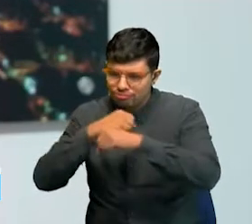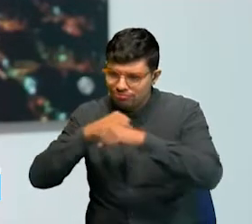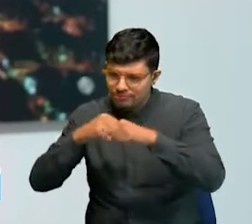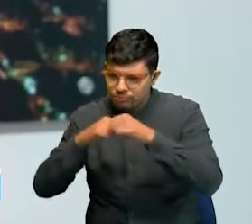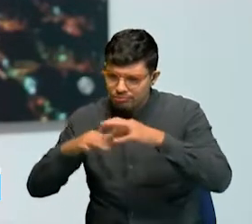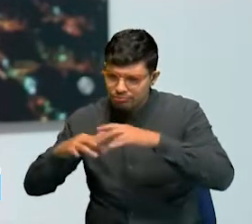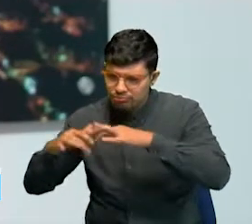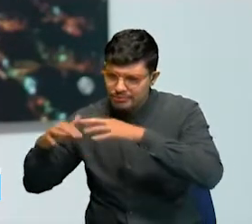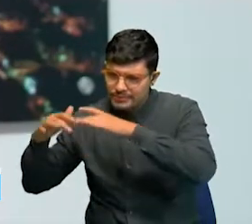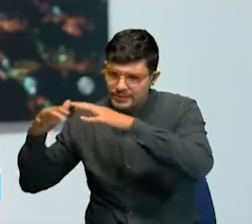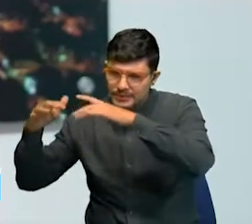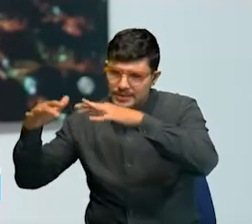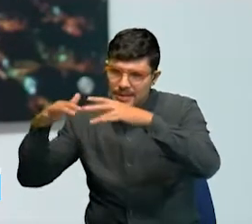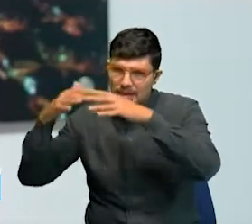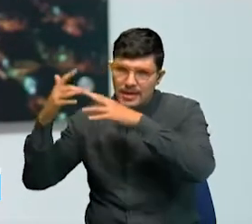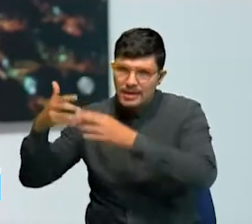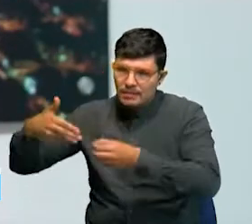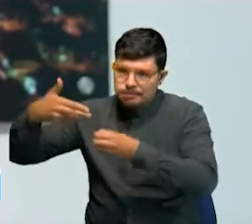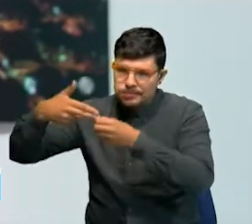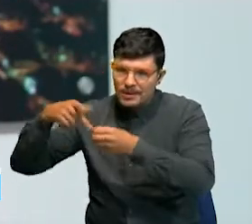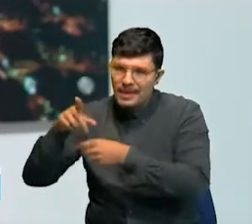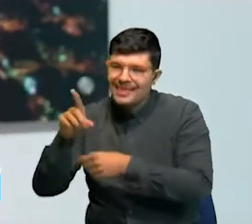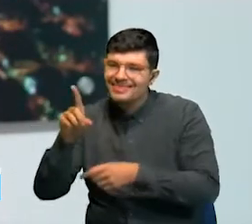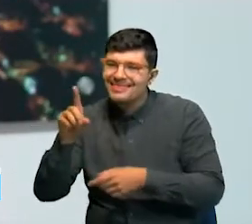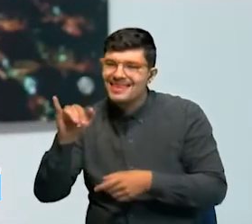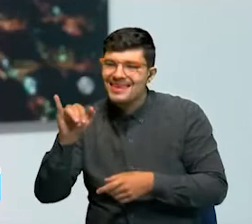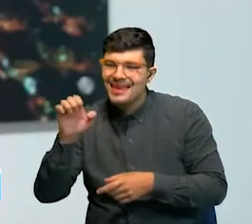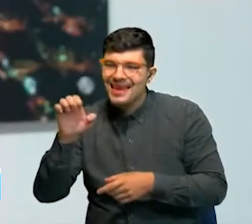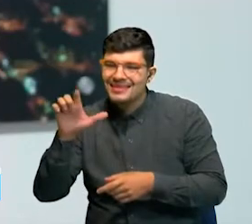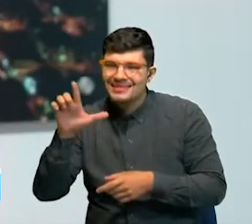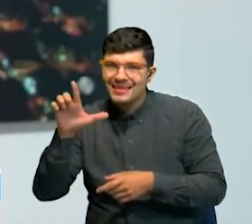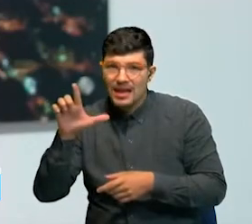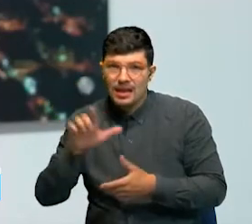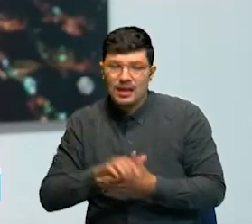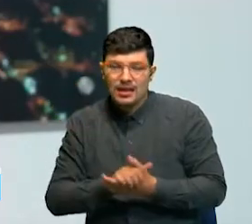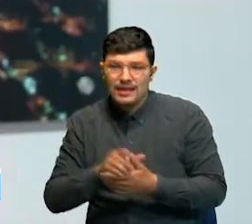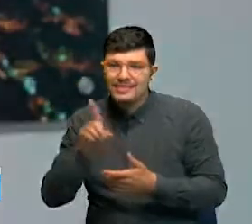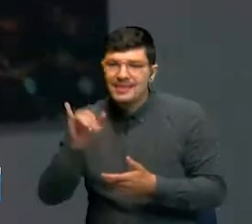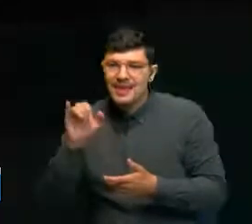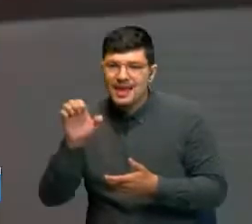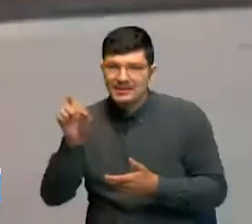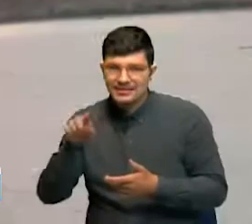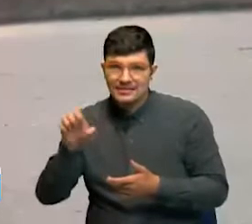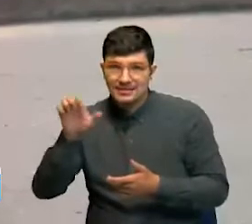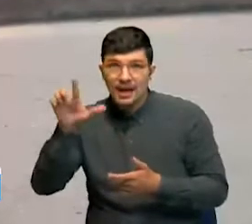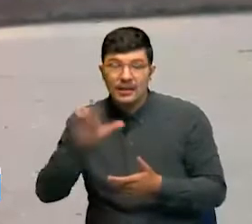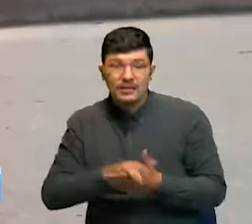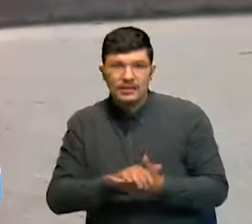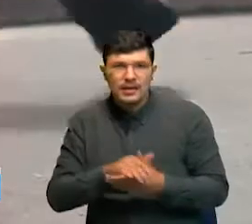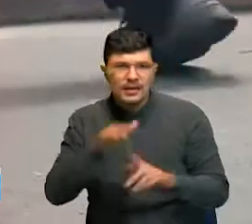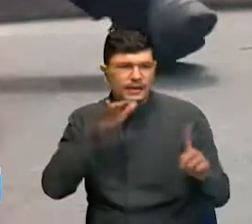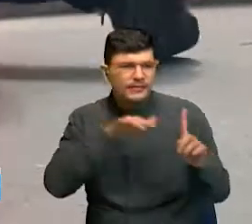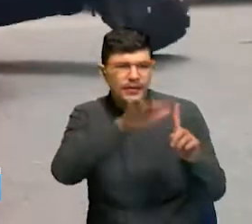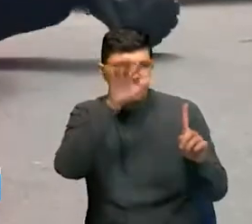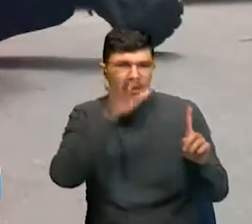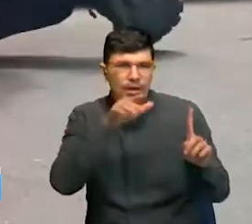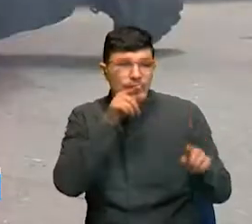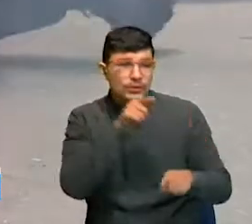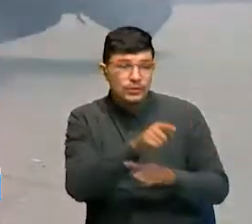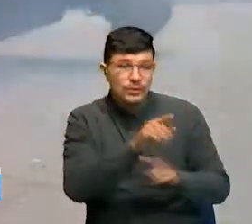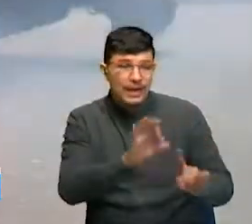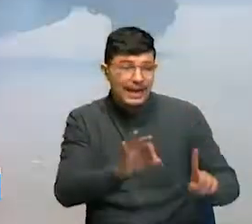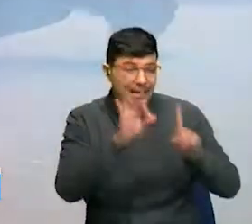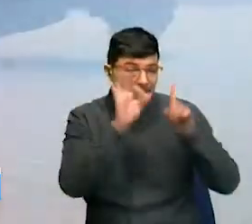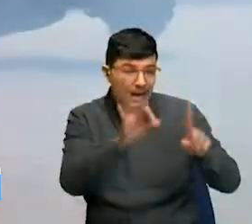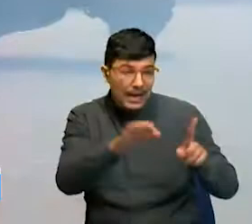gasolina. Pero prioritariamente los diésel. ¿Qué influye en eso? En eso influyen dos cosas. La calidad del combustible y